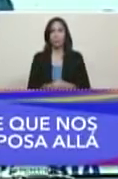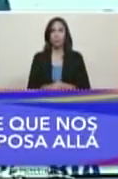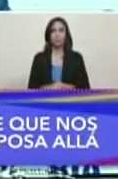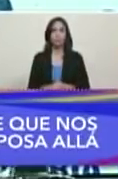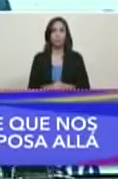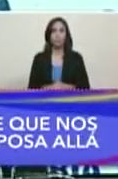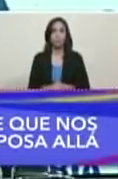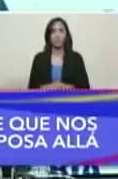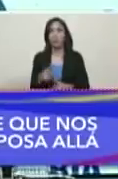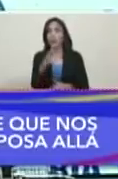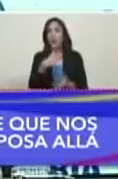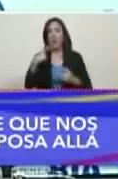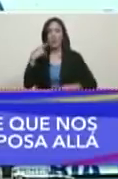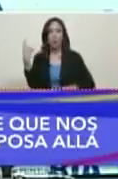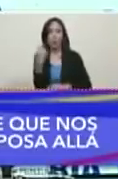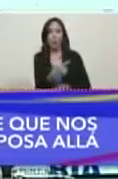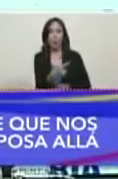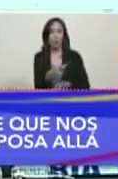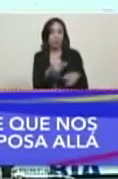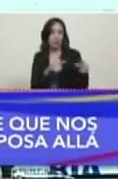Ellos dan órdenes.